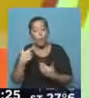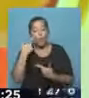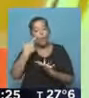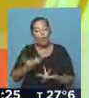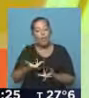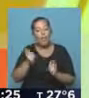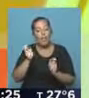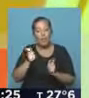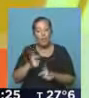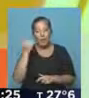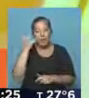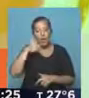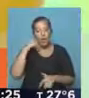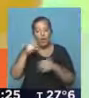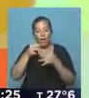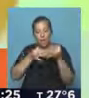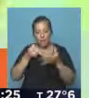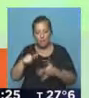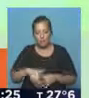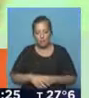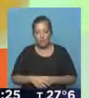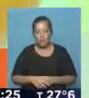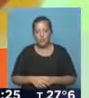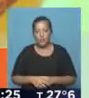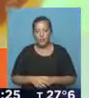esos candidatos y ahora vamos a seguir analizando